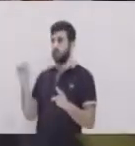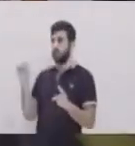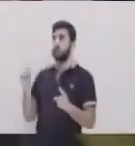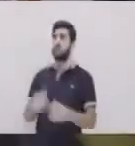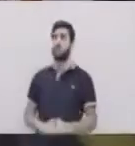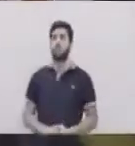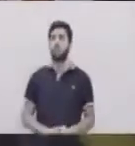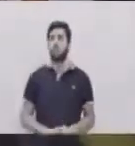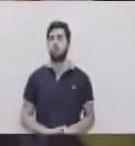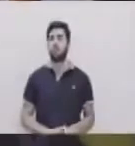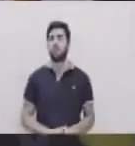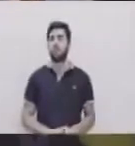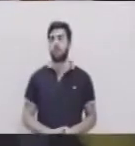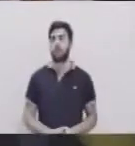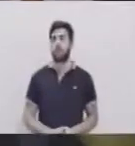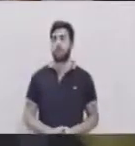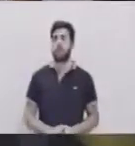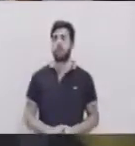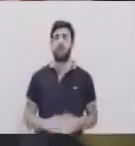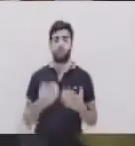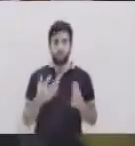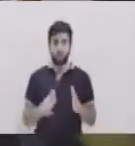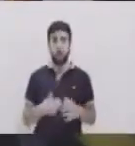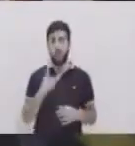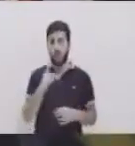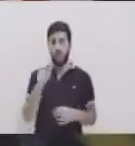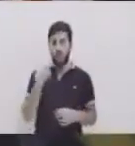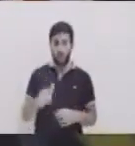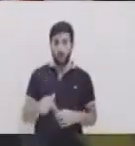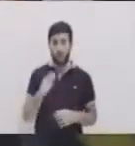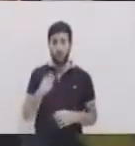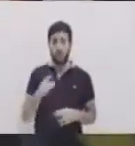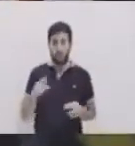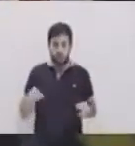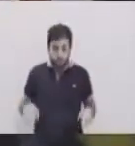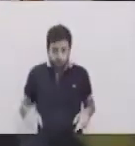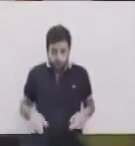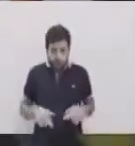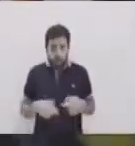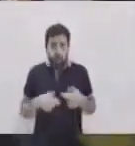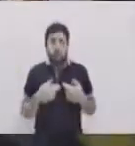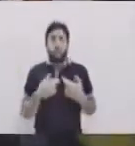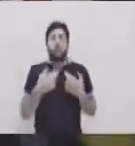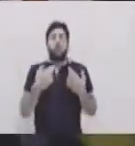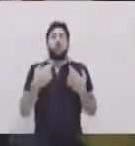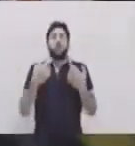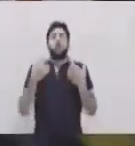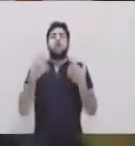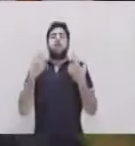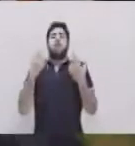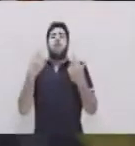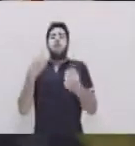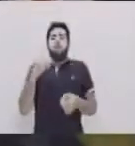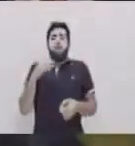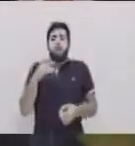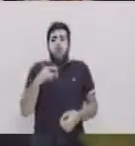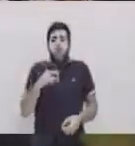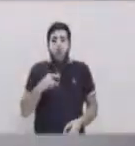está. Y vamos entonces como que vamos de la ultratumba. Inhalamos.